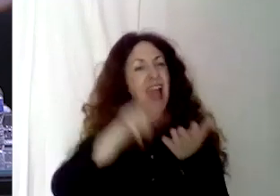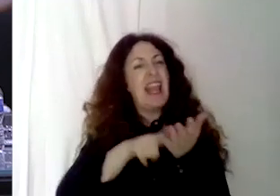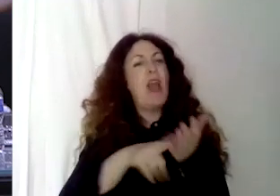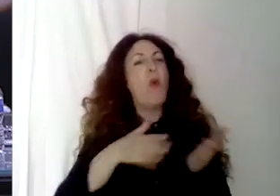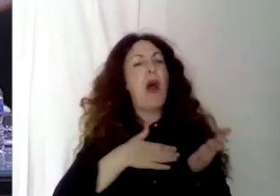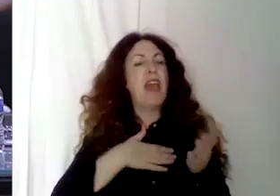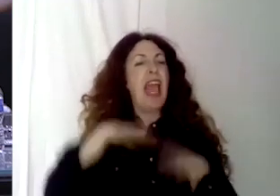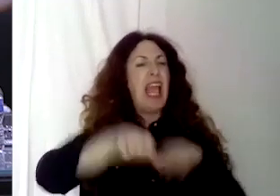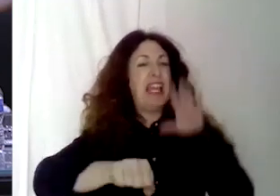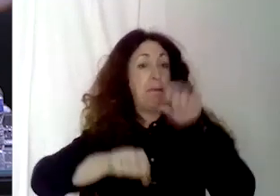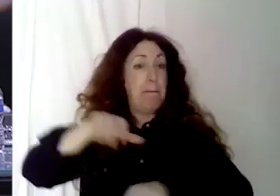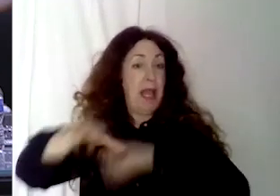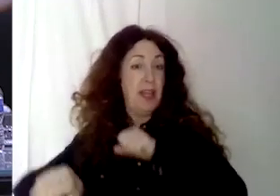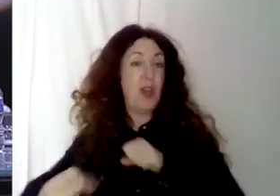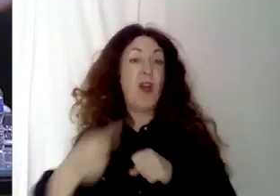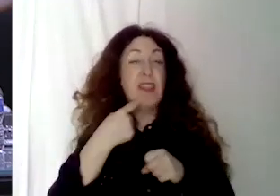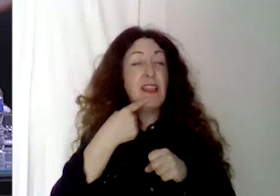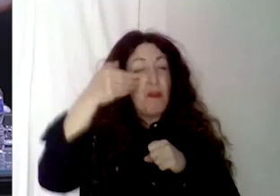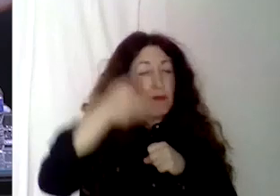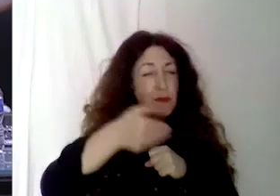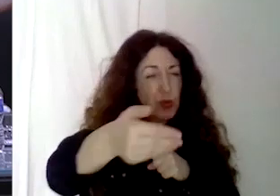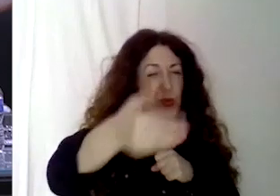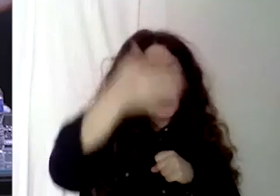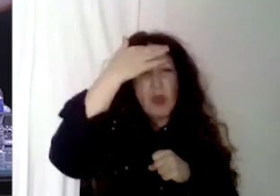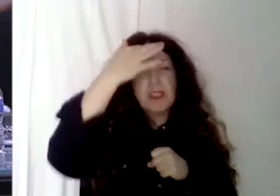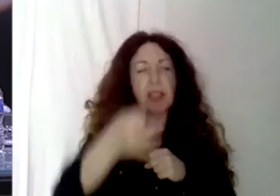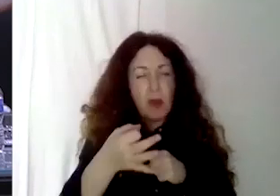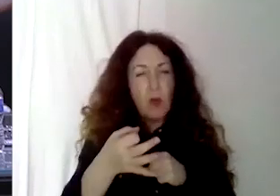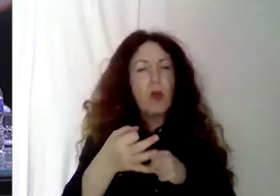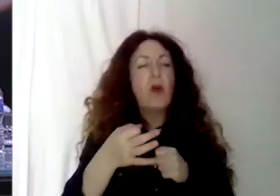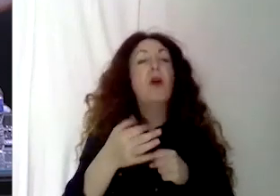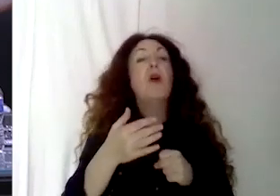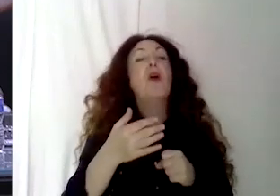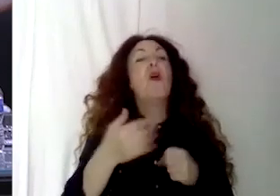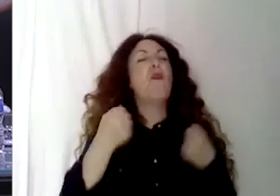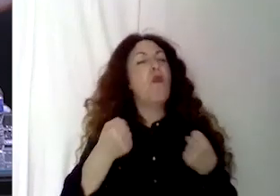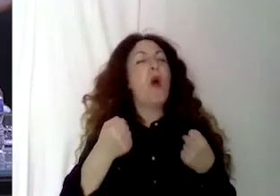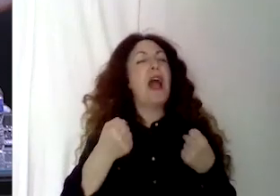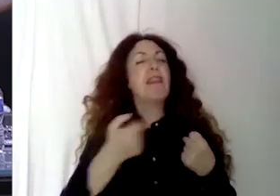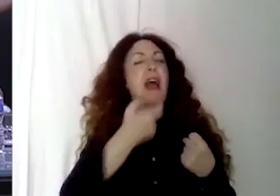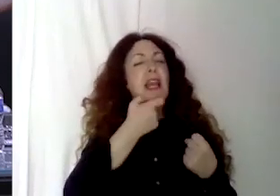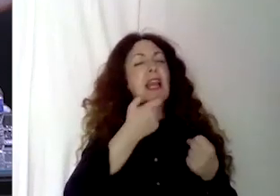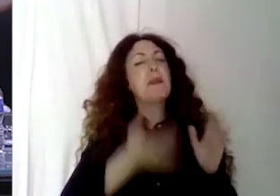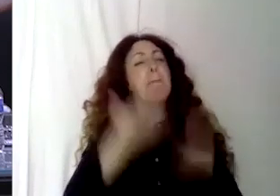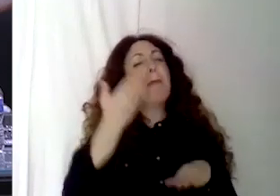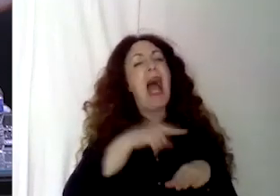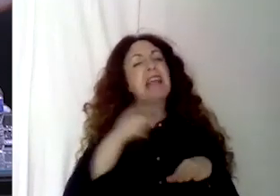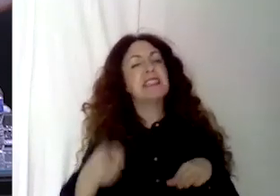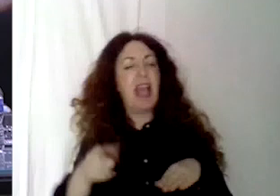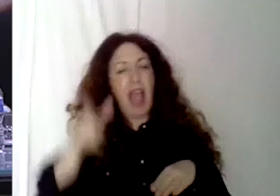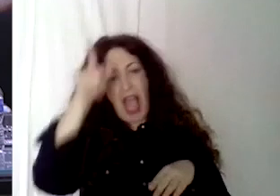lengua tendrá más fuerza que el alemán al traducir la Biblia. Y es verdad, cuando Milton